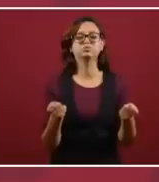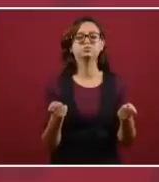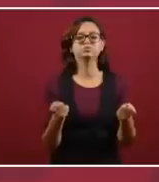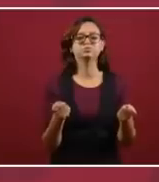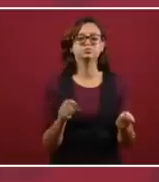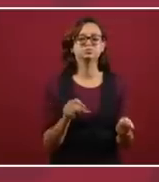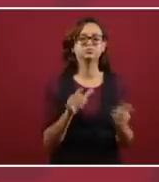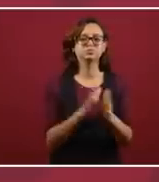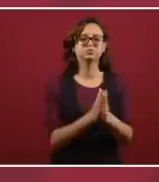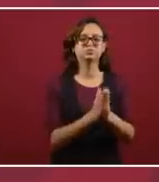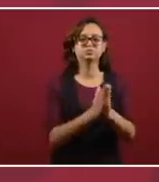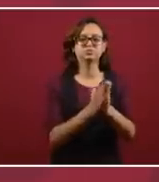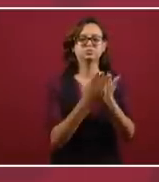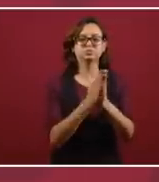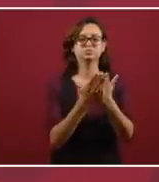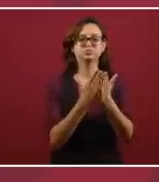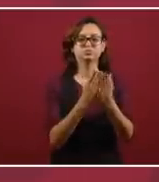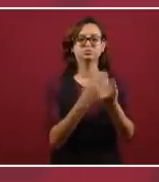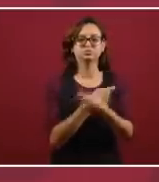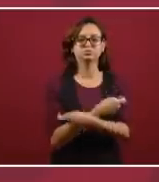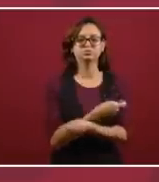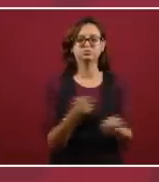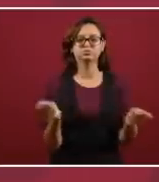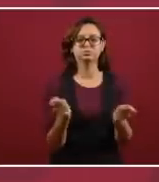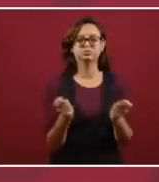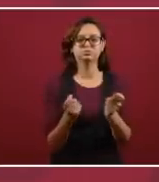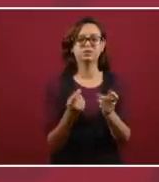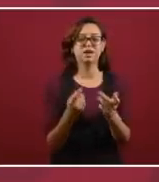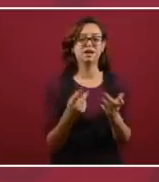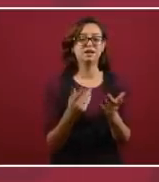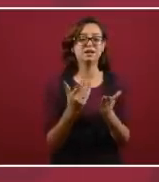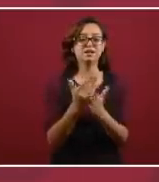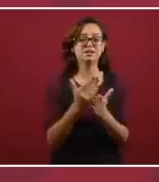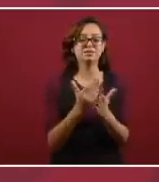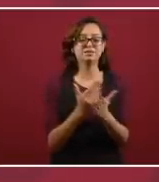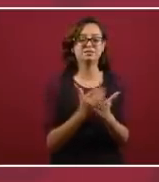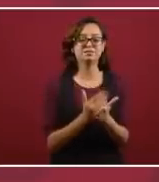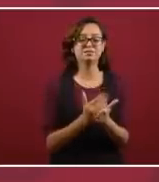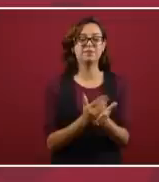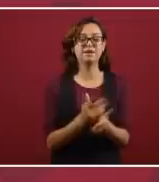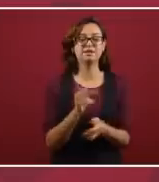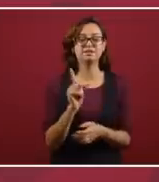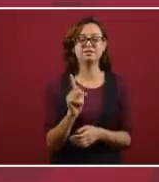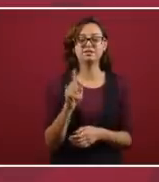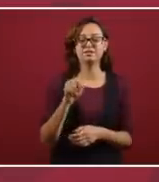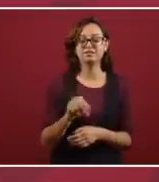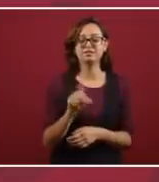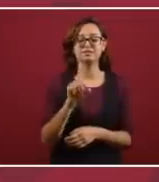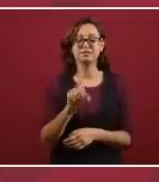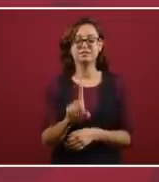este documento, que es el Plan Nacional de Desarrollo